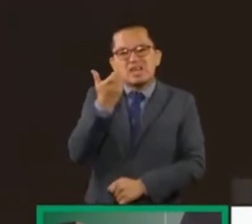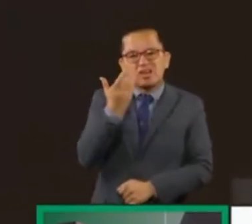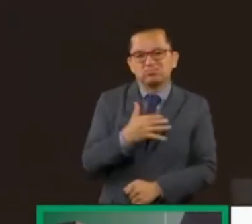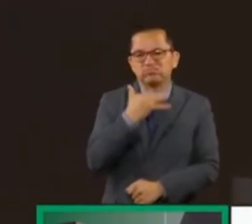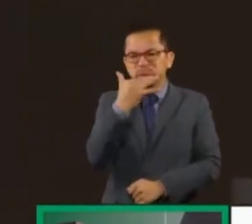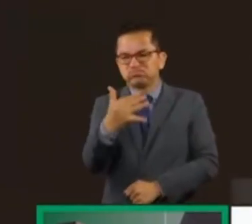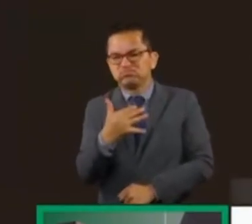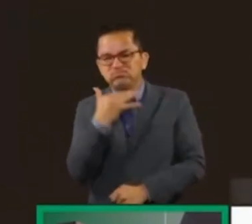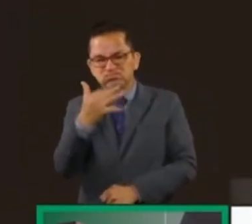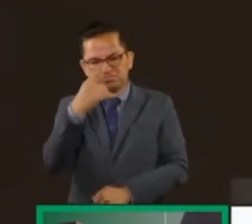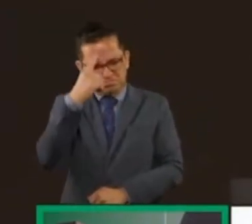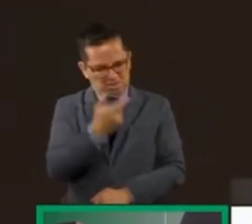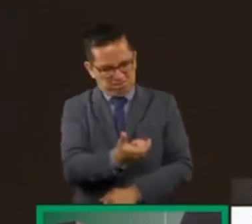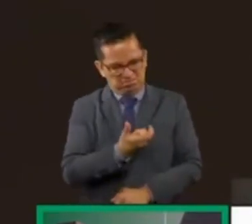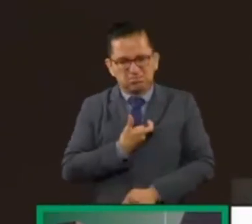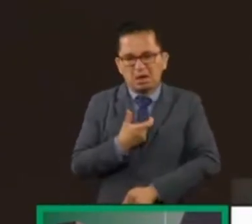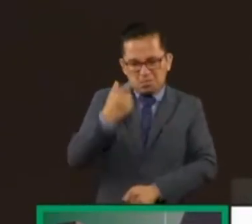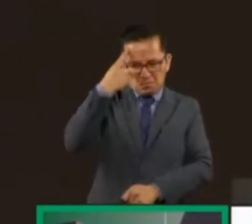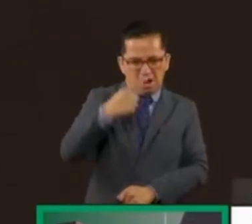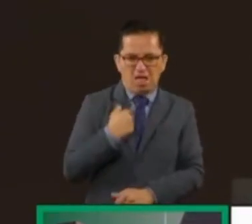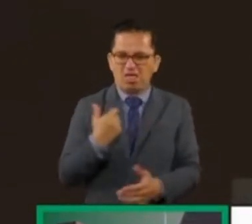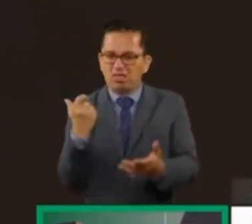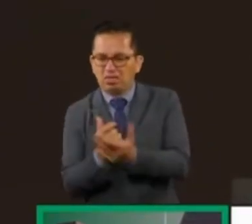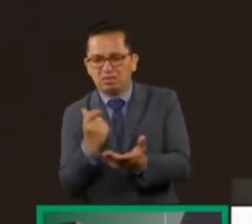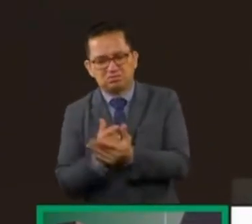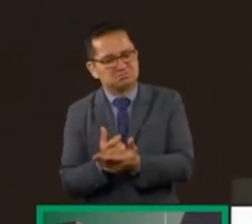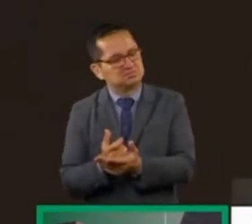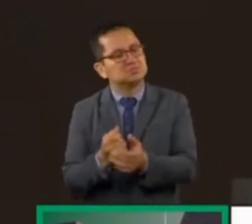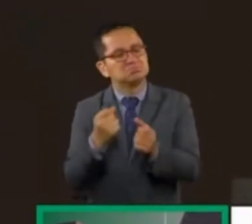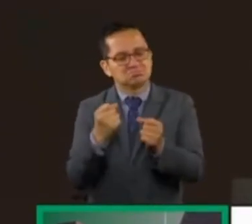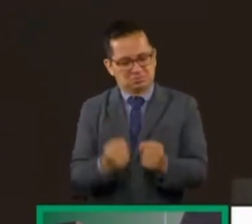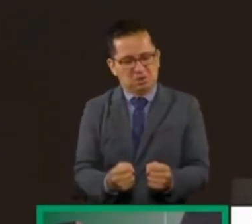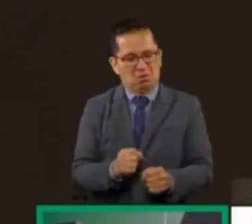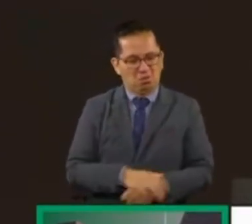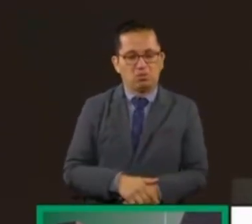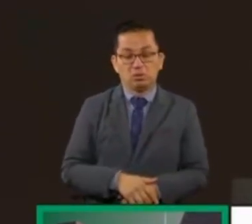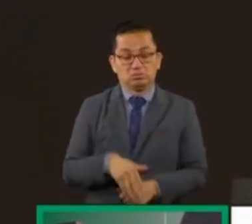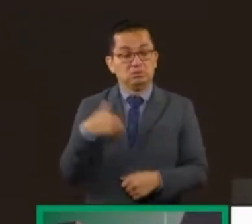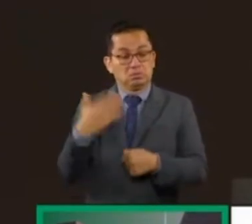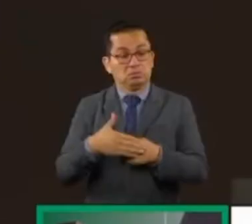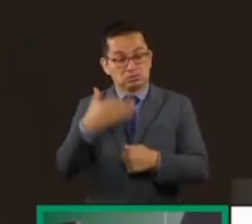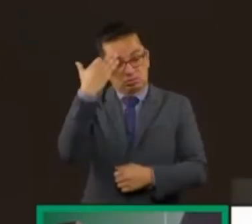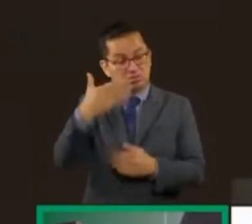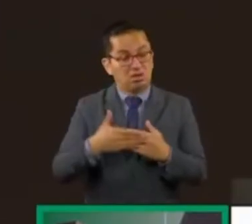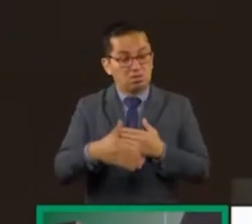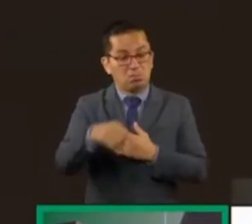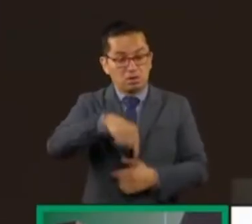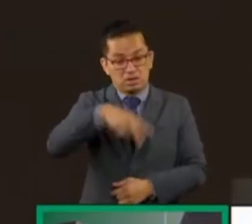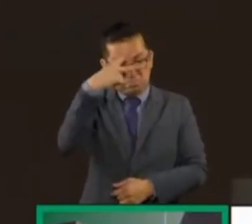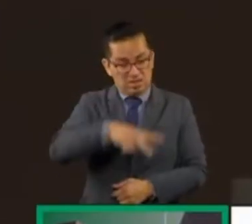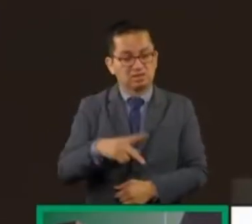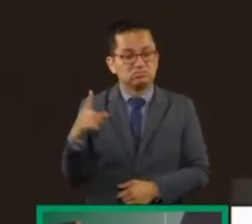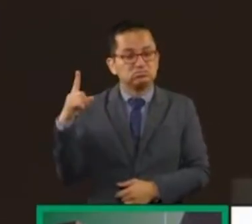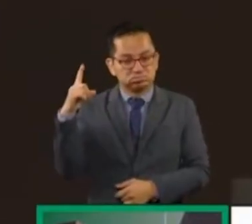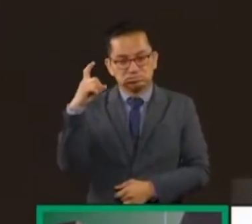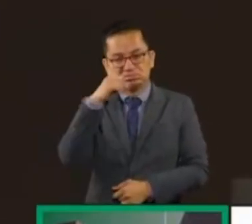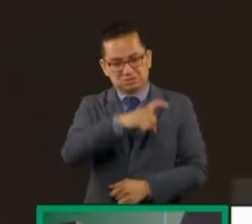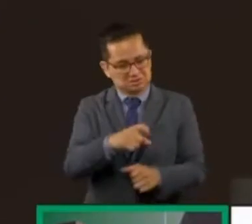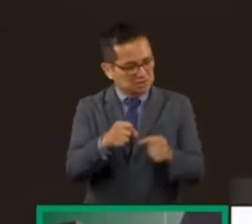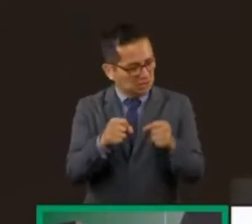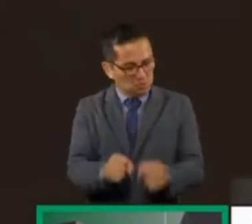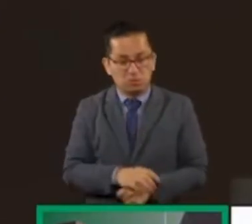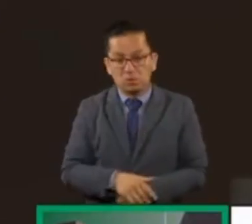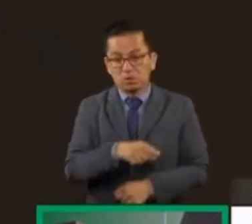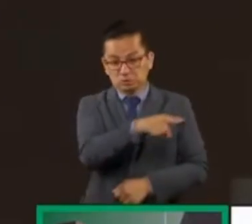para obtener extorsiones. Sí, vienen tiempos oscuros para México, porque ni siquiera saben lo que están